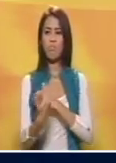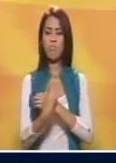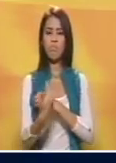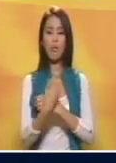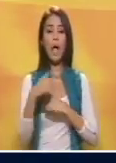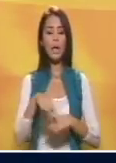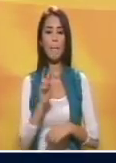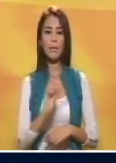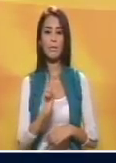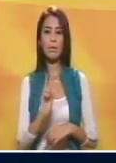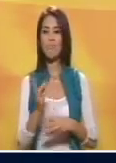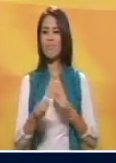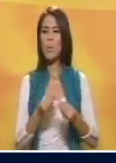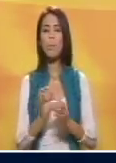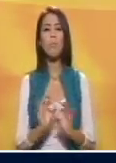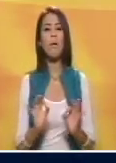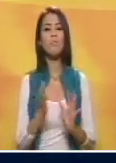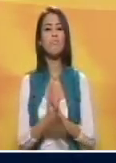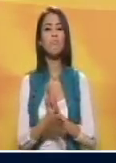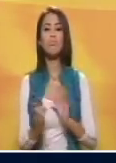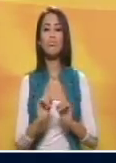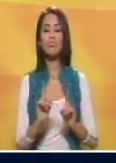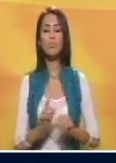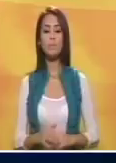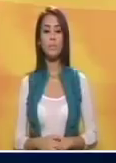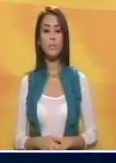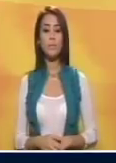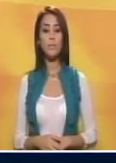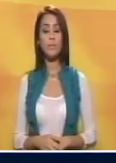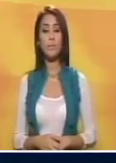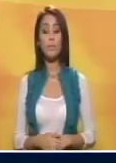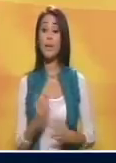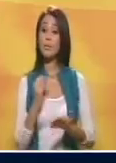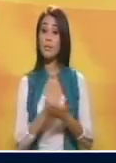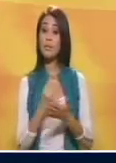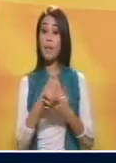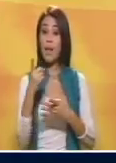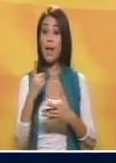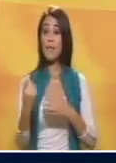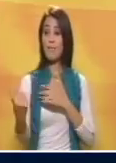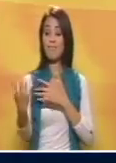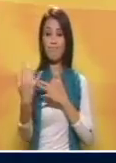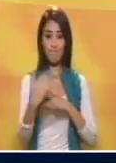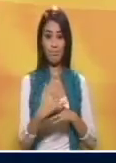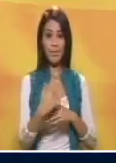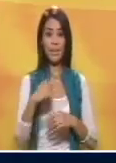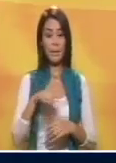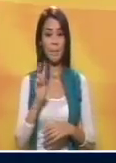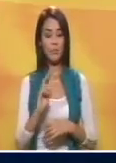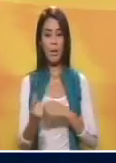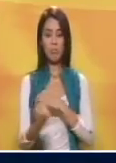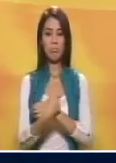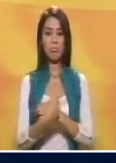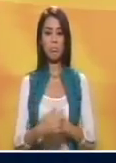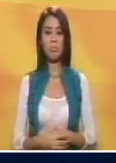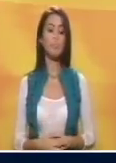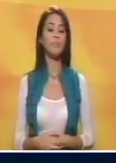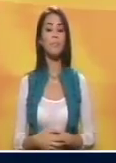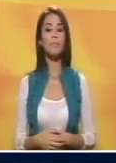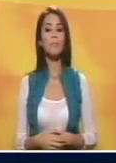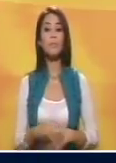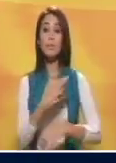Venezuela. Eso no va a ocurrir. Obviamente está inscrito en el guión de intervención sin duda alguna la dirigencia de la